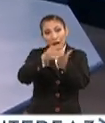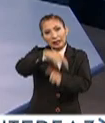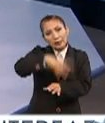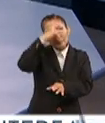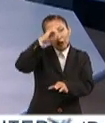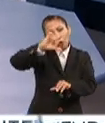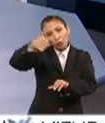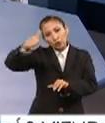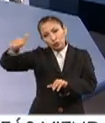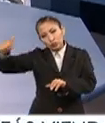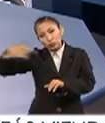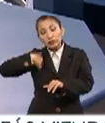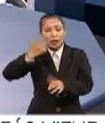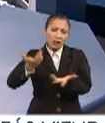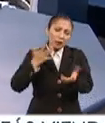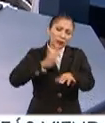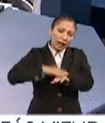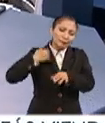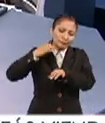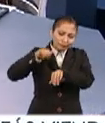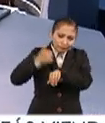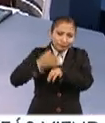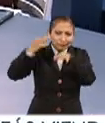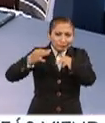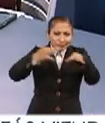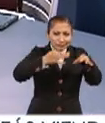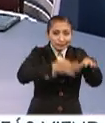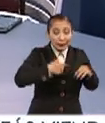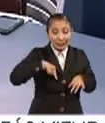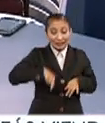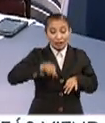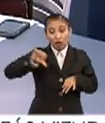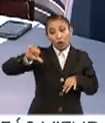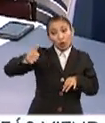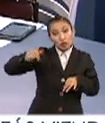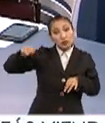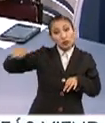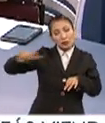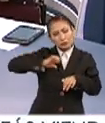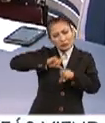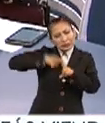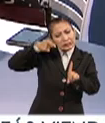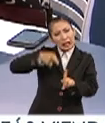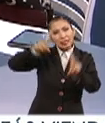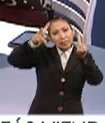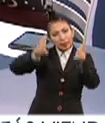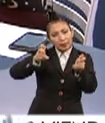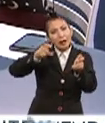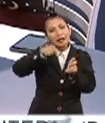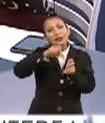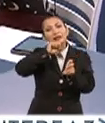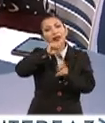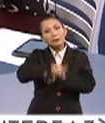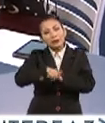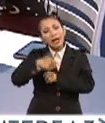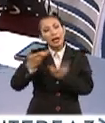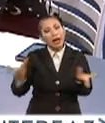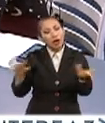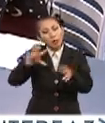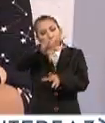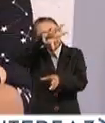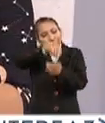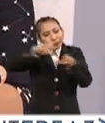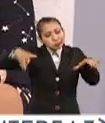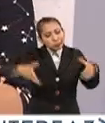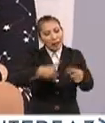nuestro país. Afortunadamente se han ido consolidando. Sin embargo, también aquellas que son especializadas y que a su vez pues